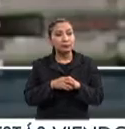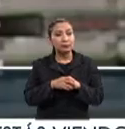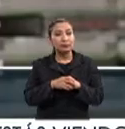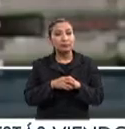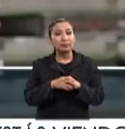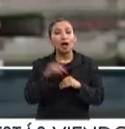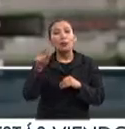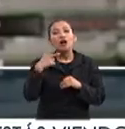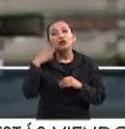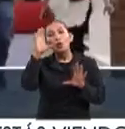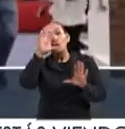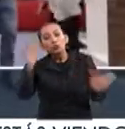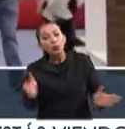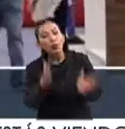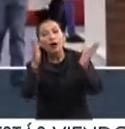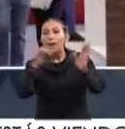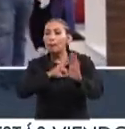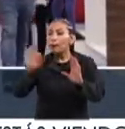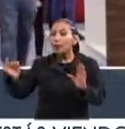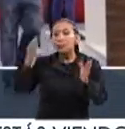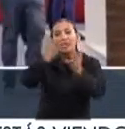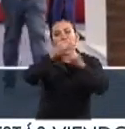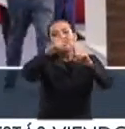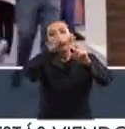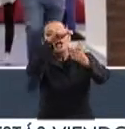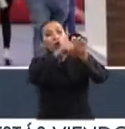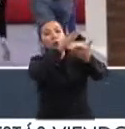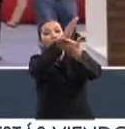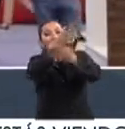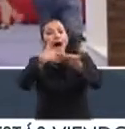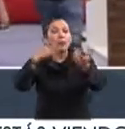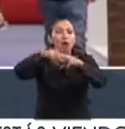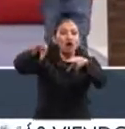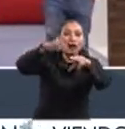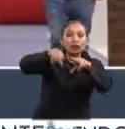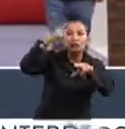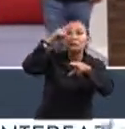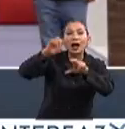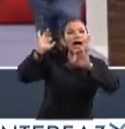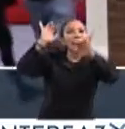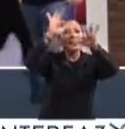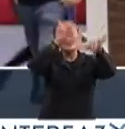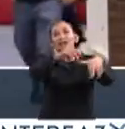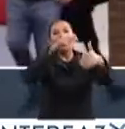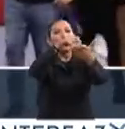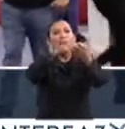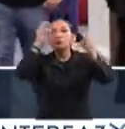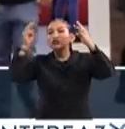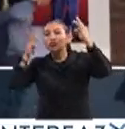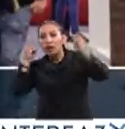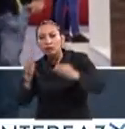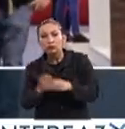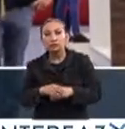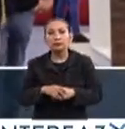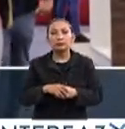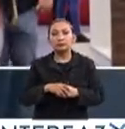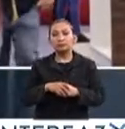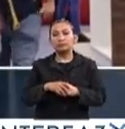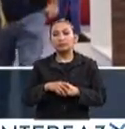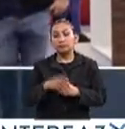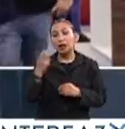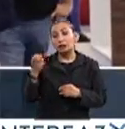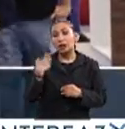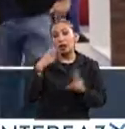cuales se promueve la cultura, tienen acceso a muchos eventos, boletos para muchos lugares, museos.